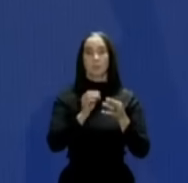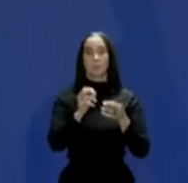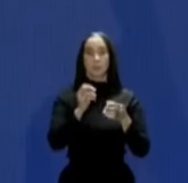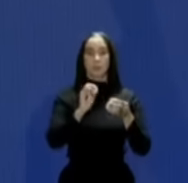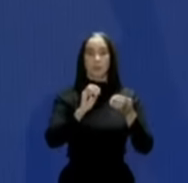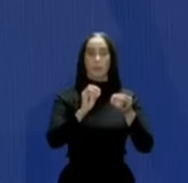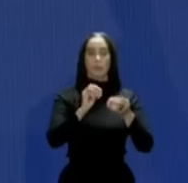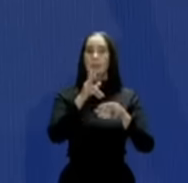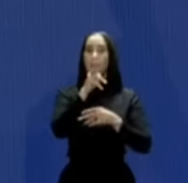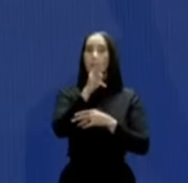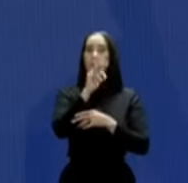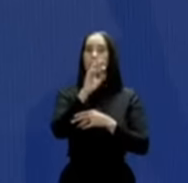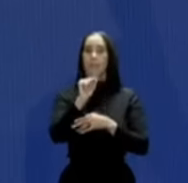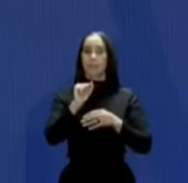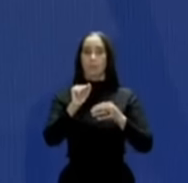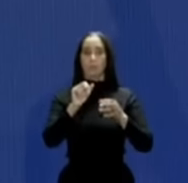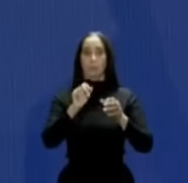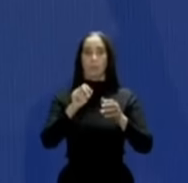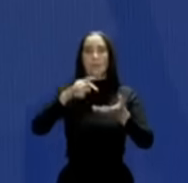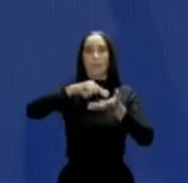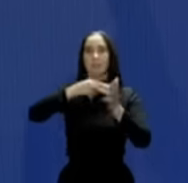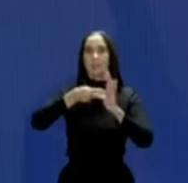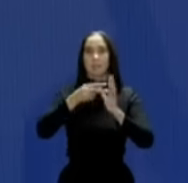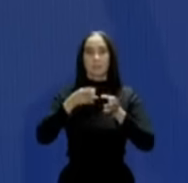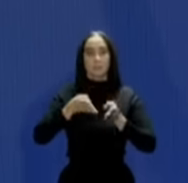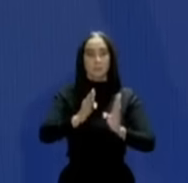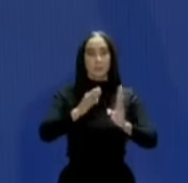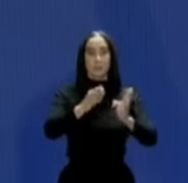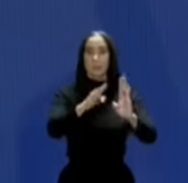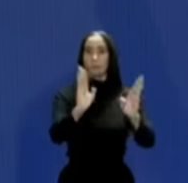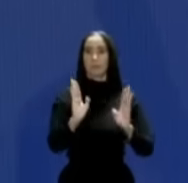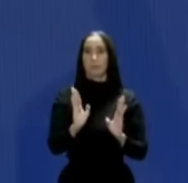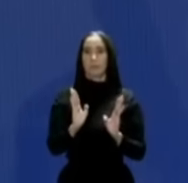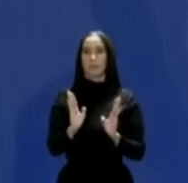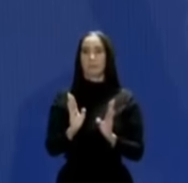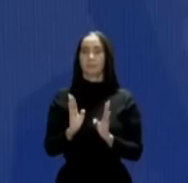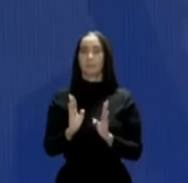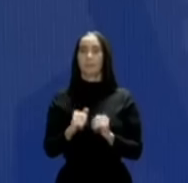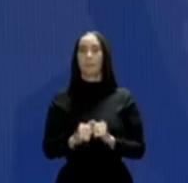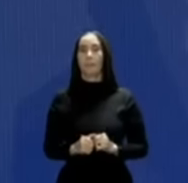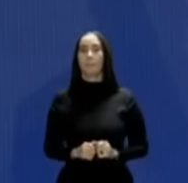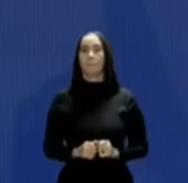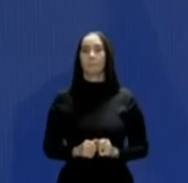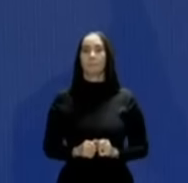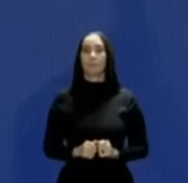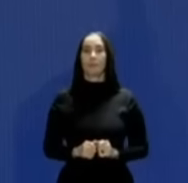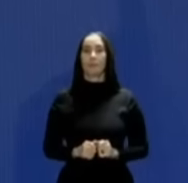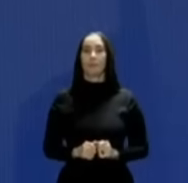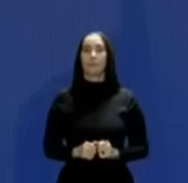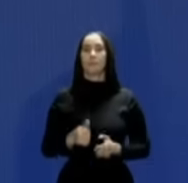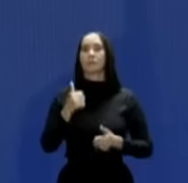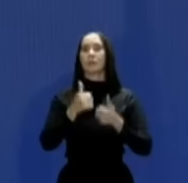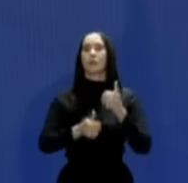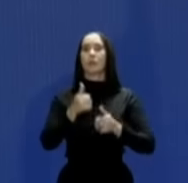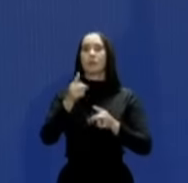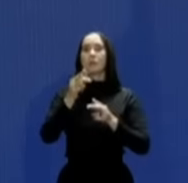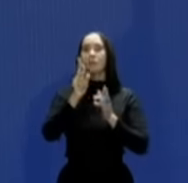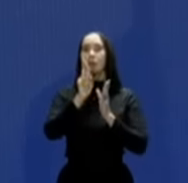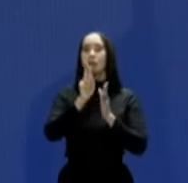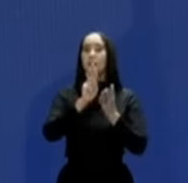cúbicos qué significaría el canal y prácticamente cuál sería el